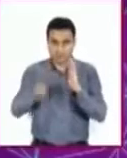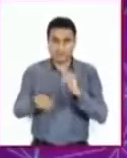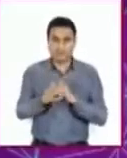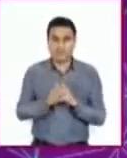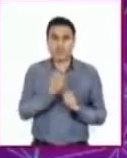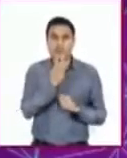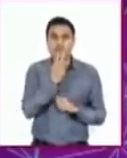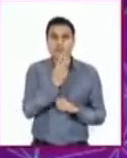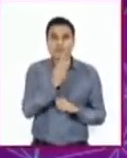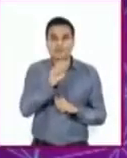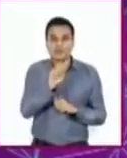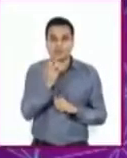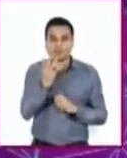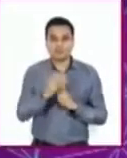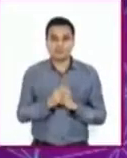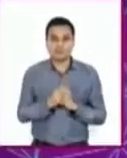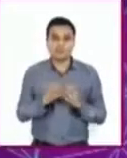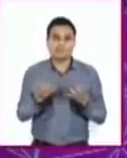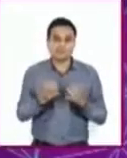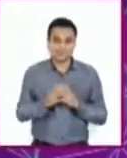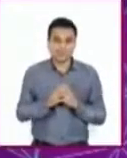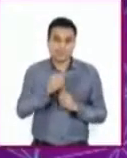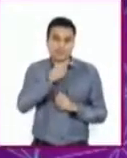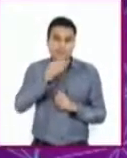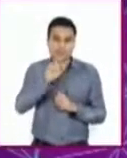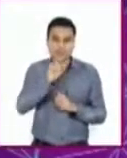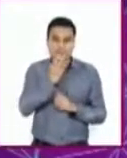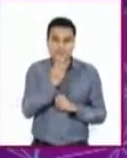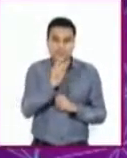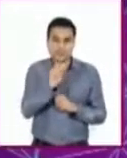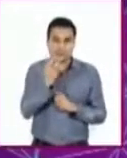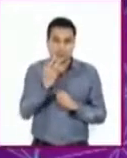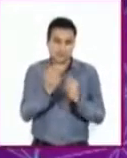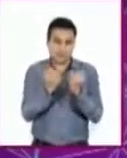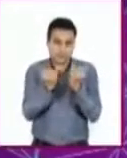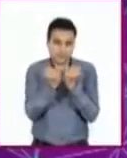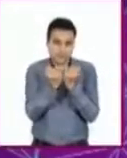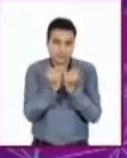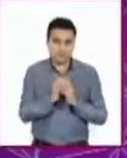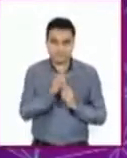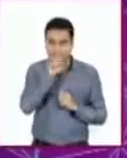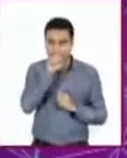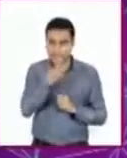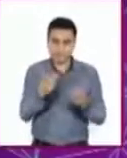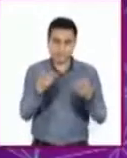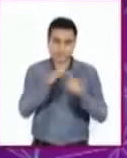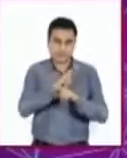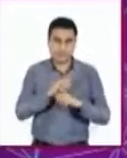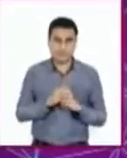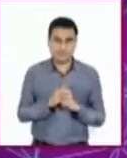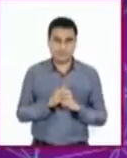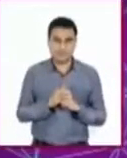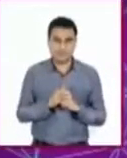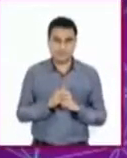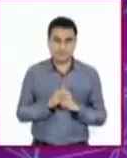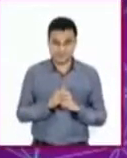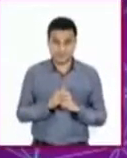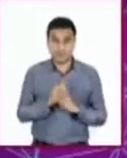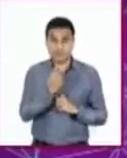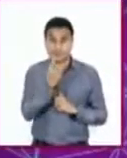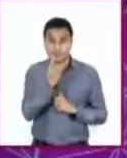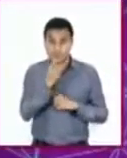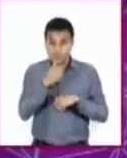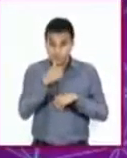el inverso aditivo de 2 enteros 4 décimos negativo. Por lo anterior, al sumar un número y